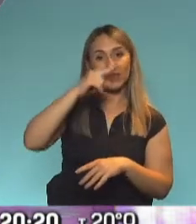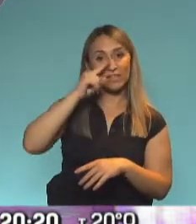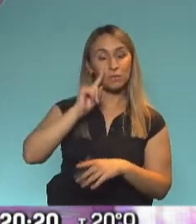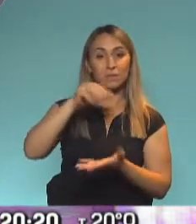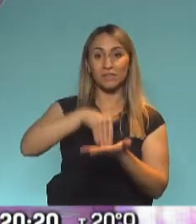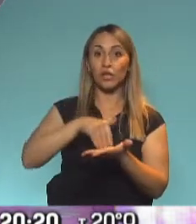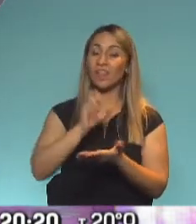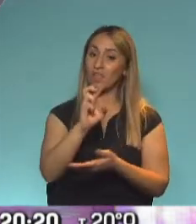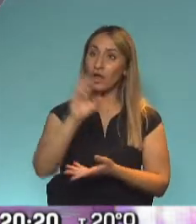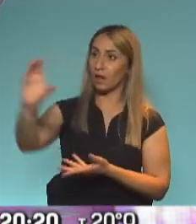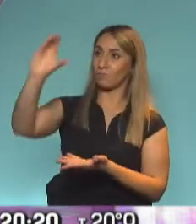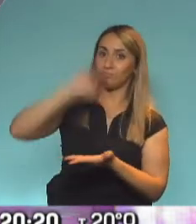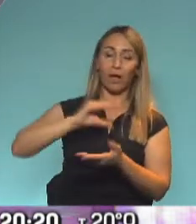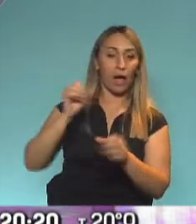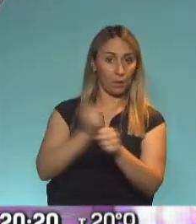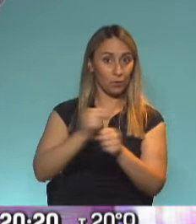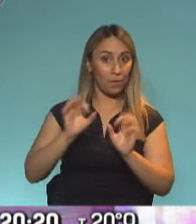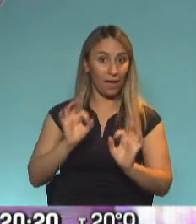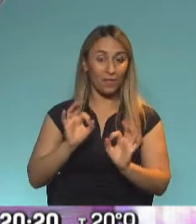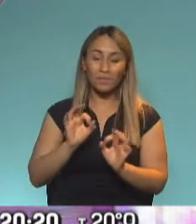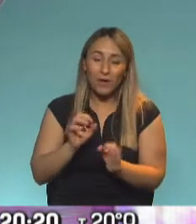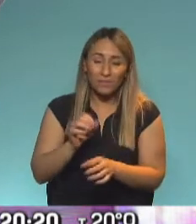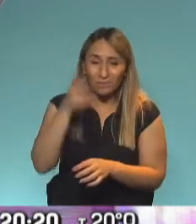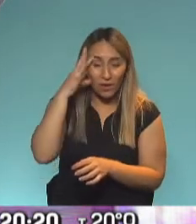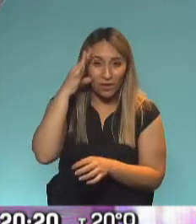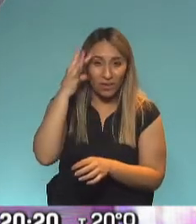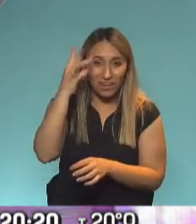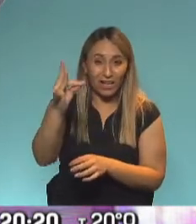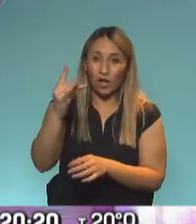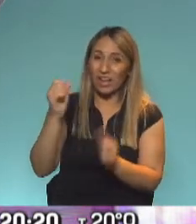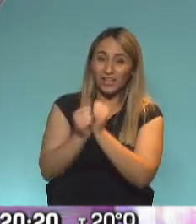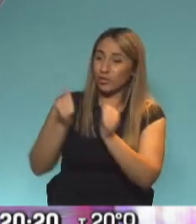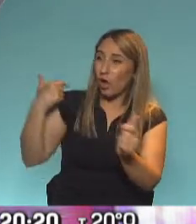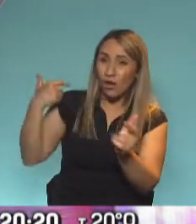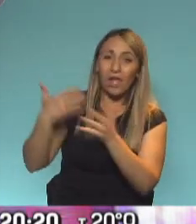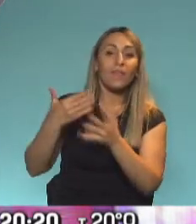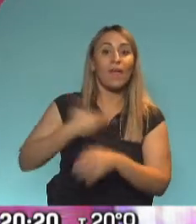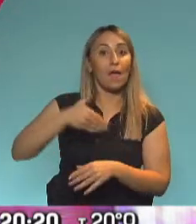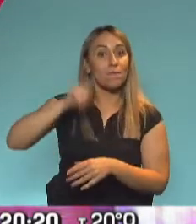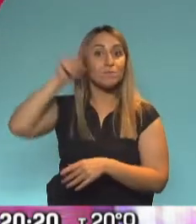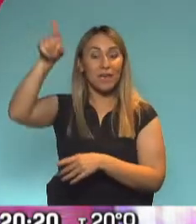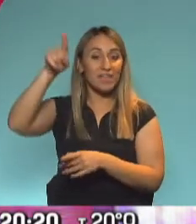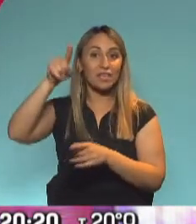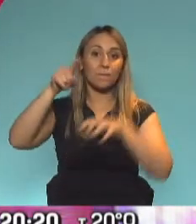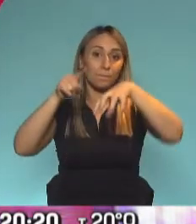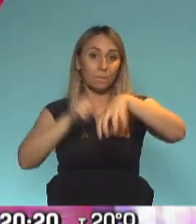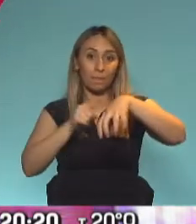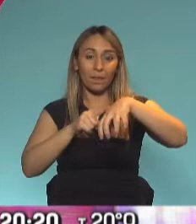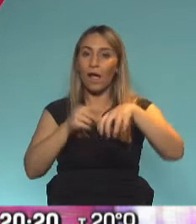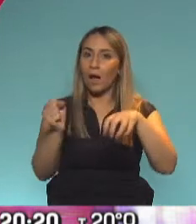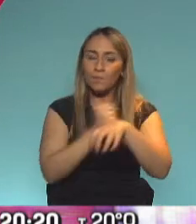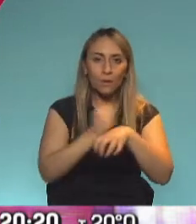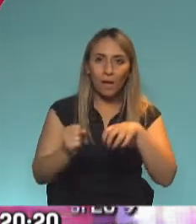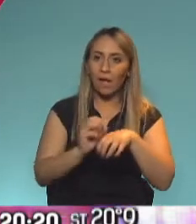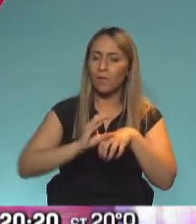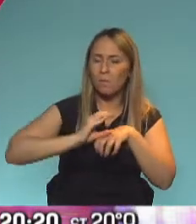dólares, se aprobó ese monto que es el mayor monto que alguna vez en la historia del Fondo Monetario el organismo aprobó. Y mismo